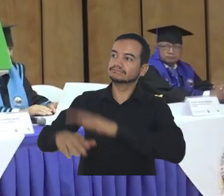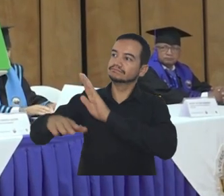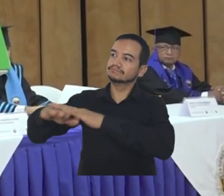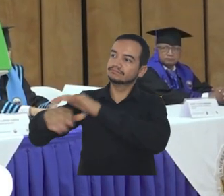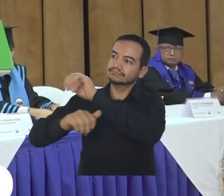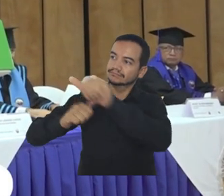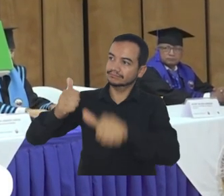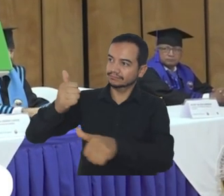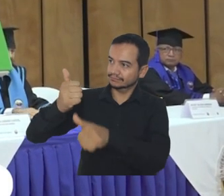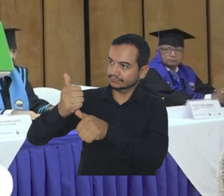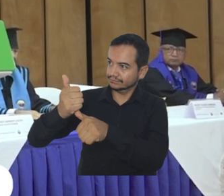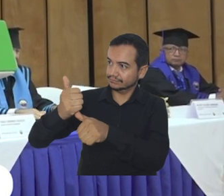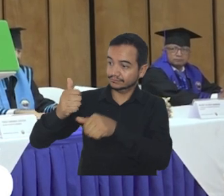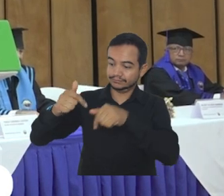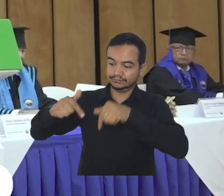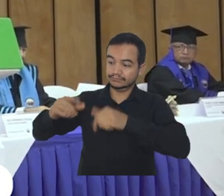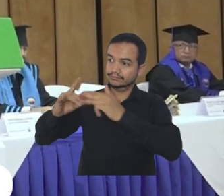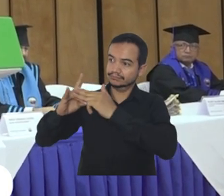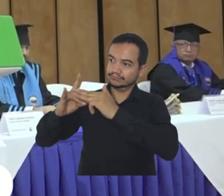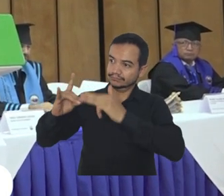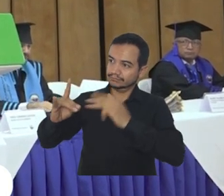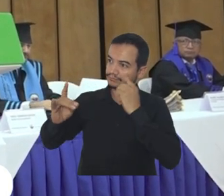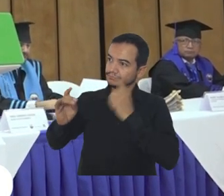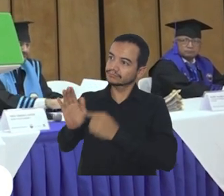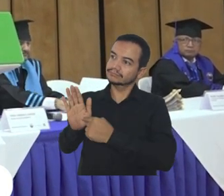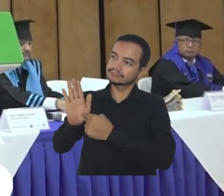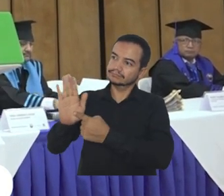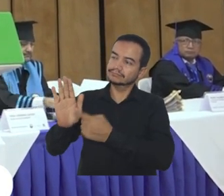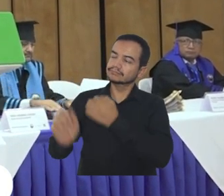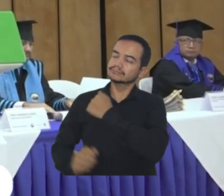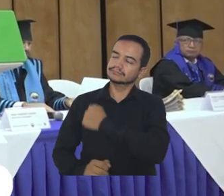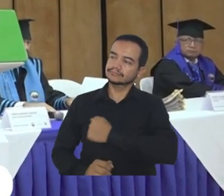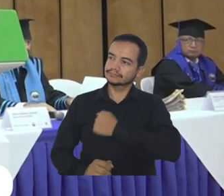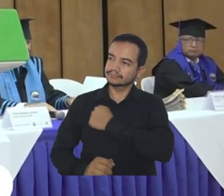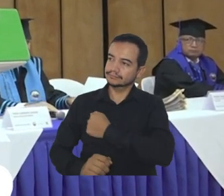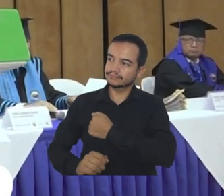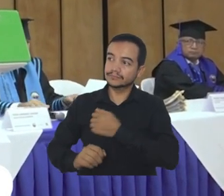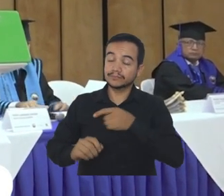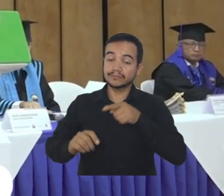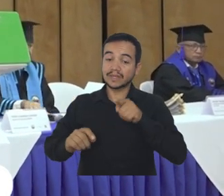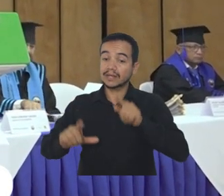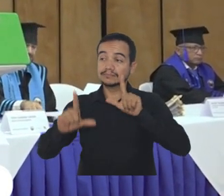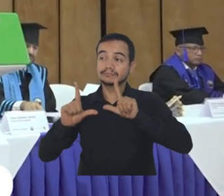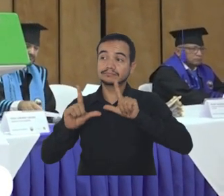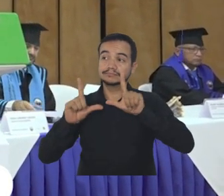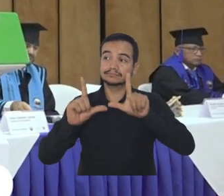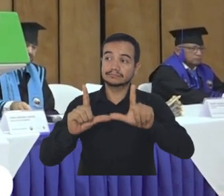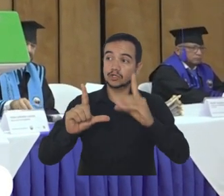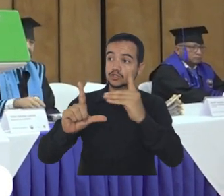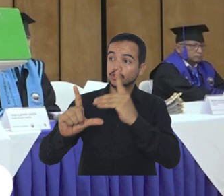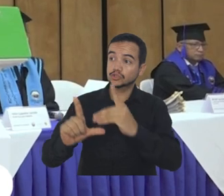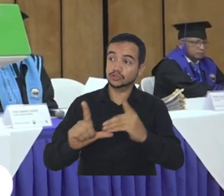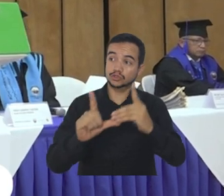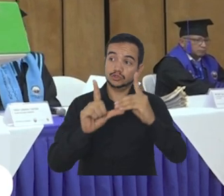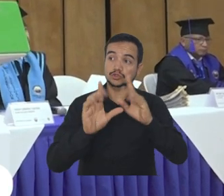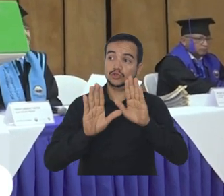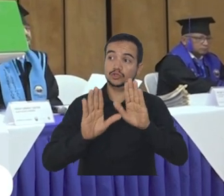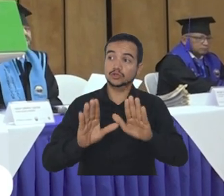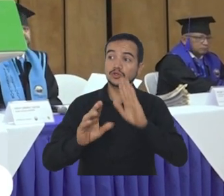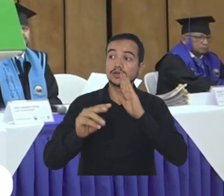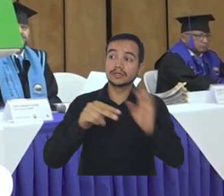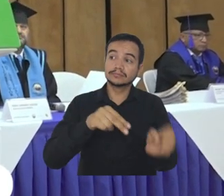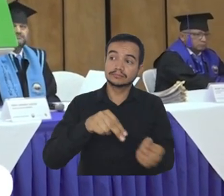Señor Vicerrector, en nombre de la Universidad del Magdalena, solicito otorgar el título de doctor en Ciencias